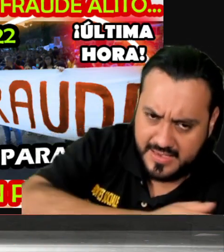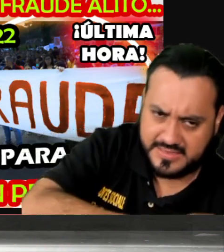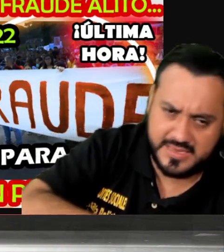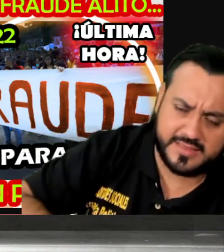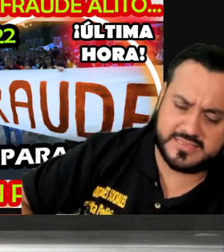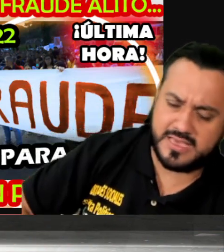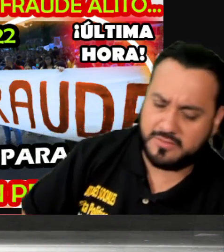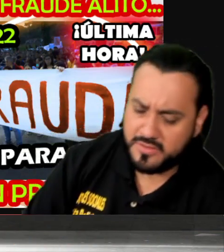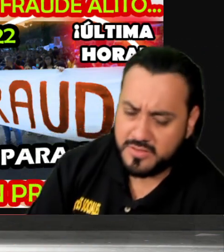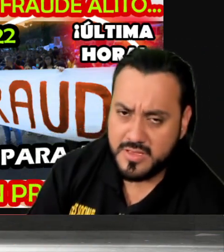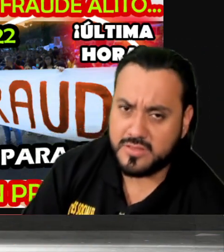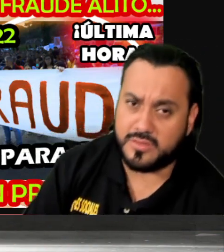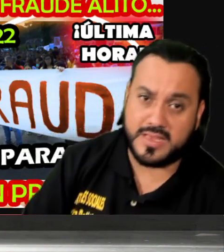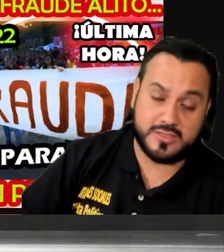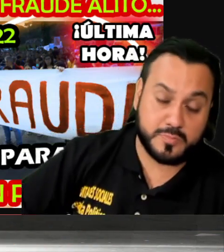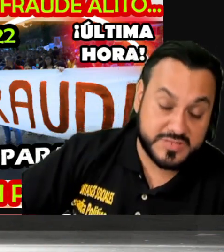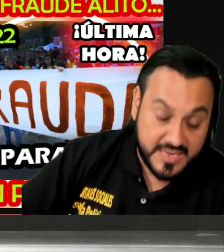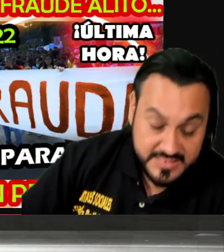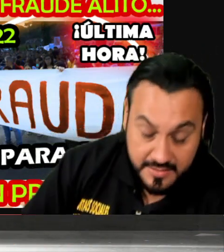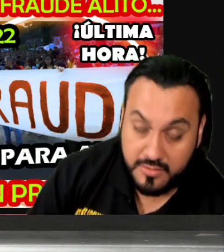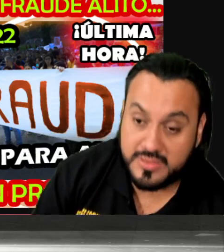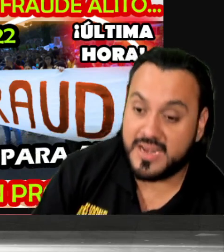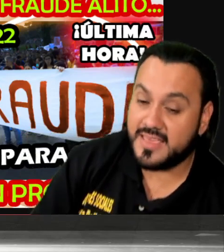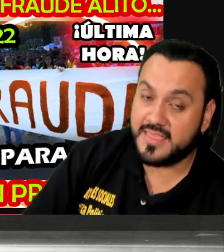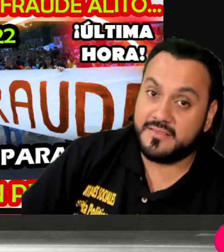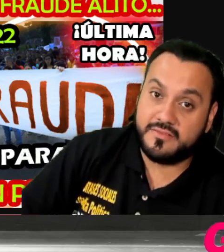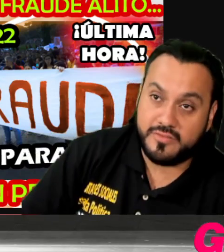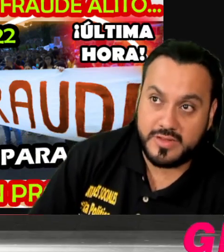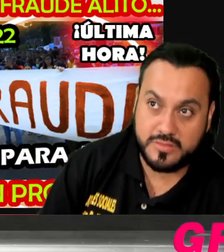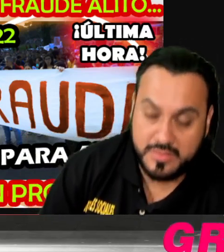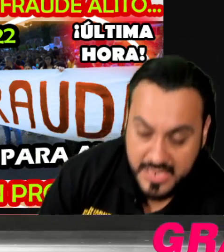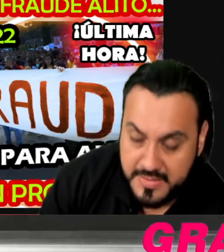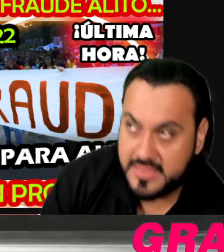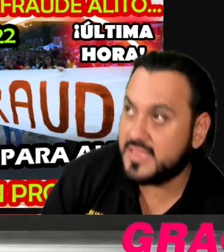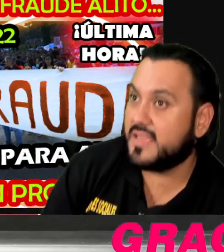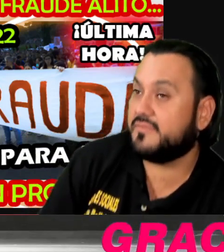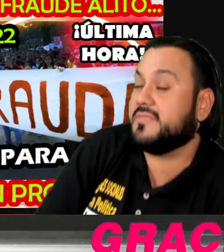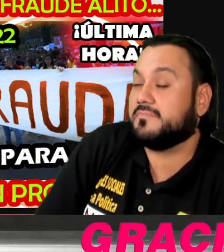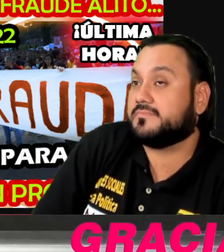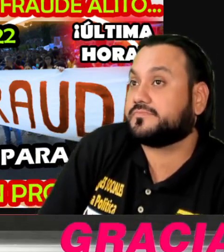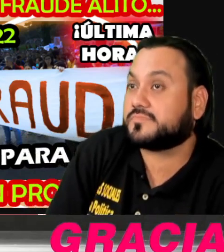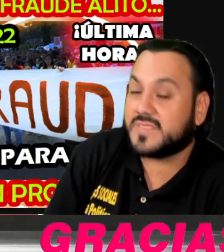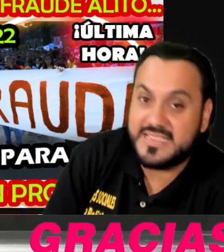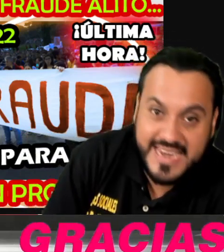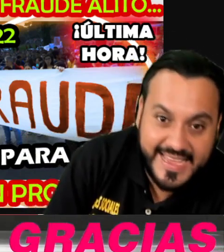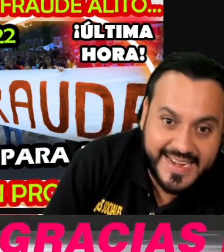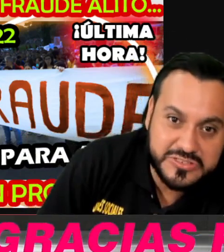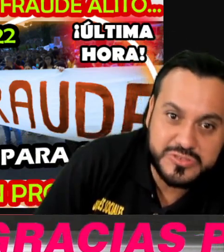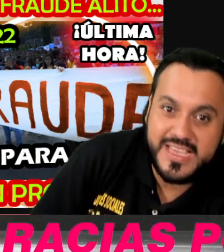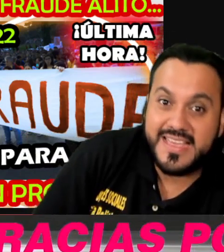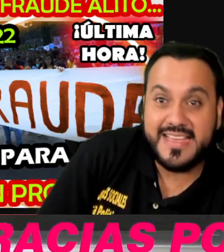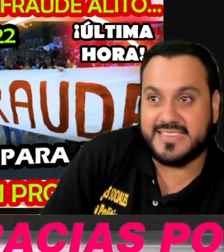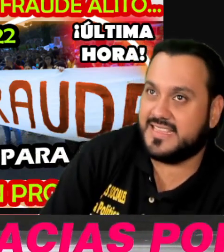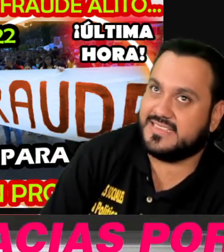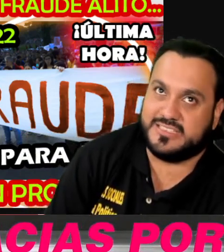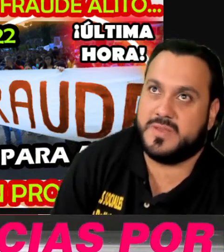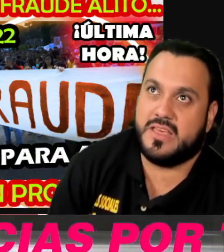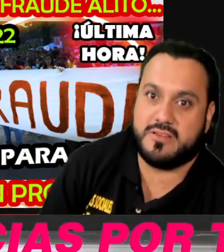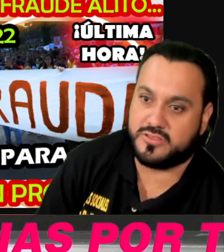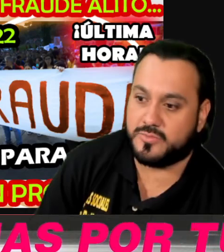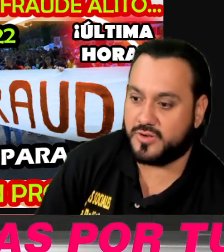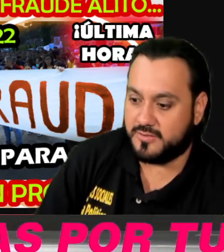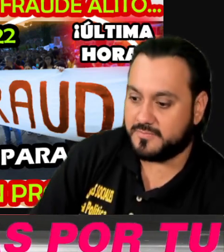acerca de este audio donde listo pues se lanzaba contra la ida una total mentira en fin así la 'guerra sucia' está